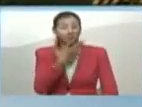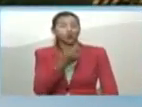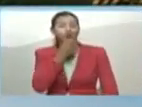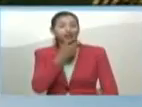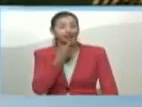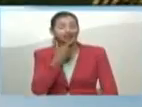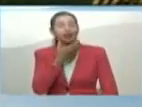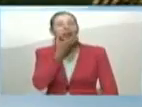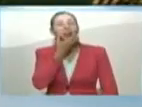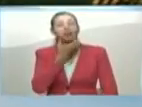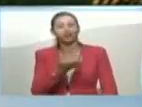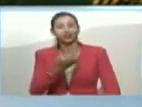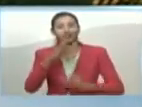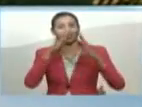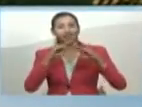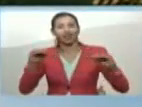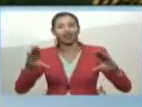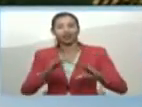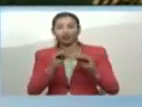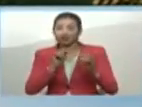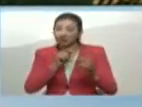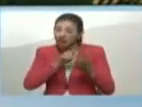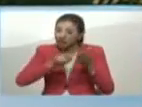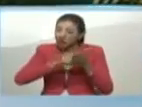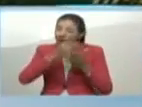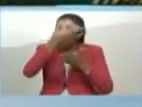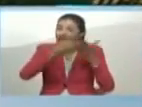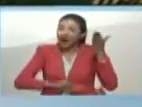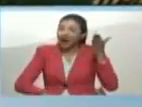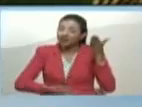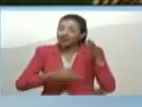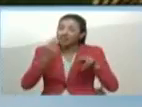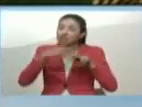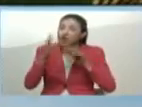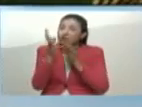Navidad, el espíritu. ¿Ya hicieron la carta al niño Jesús?